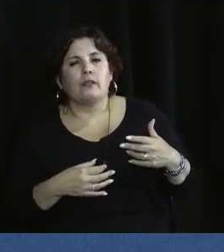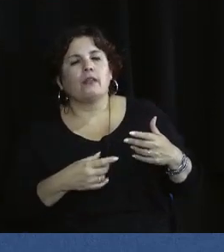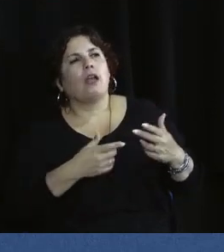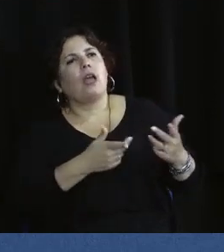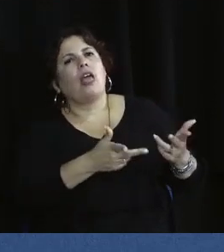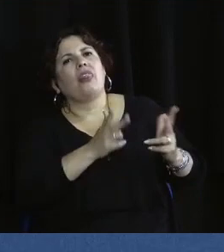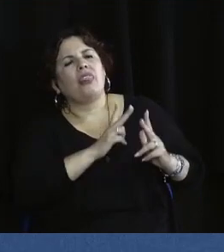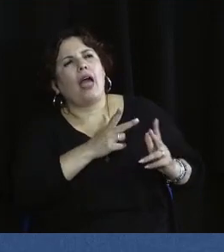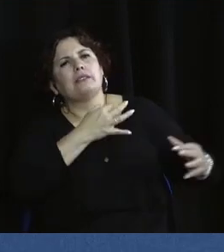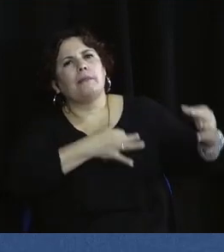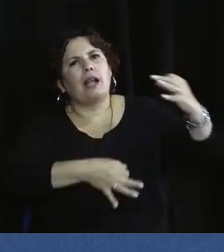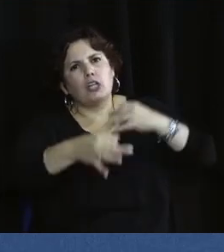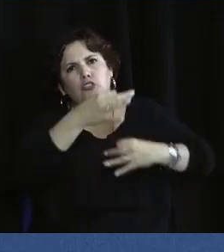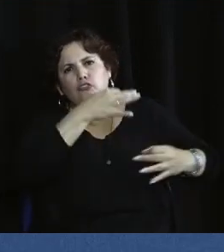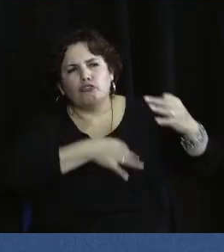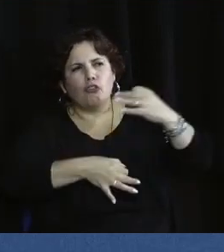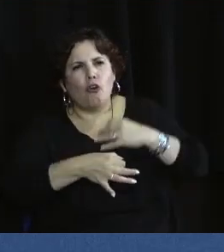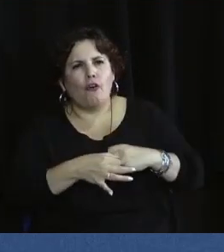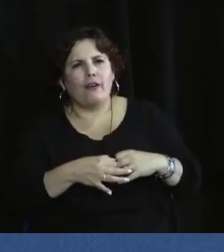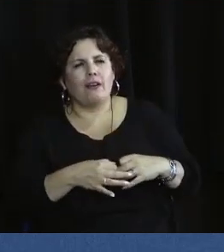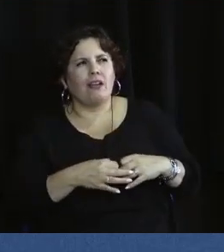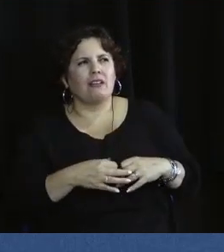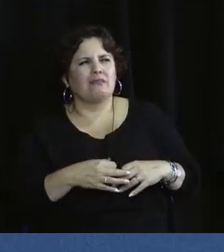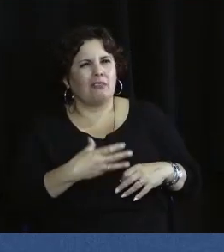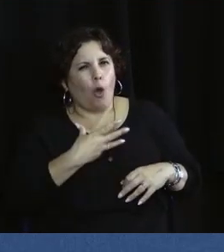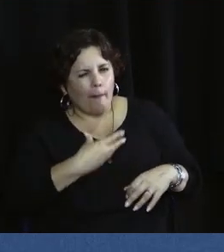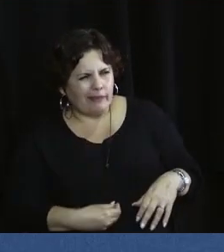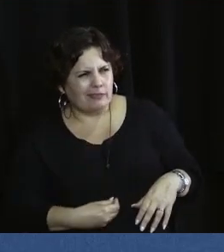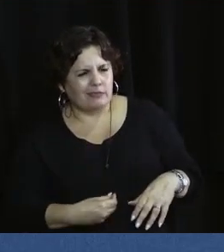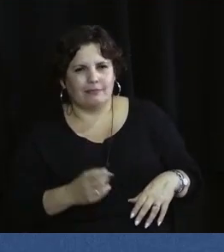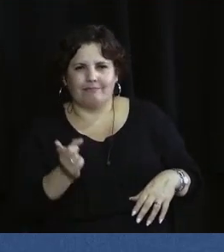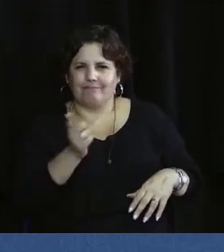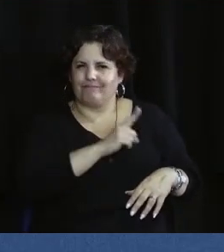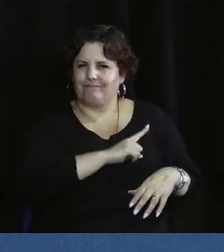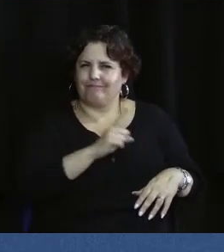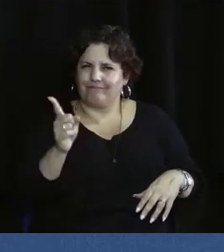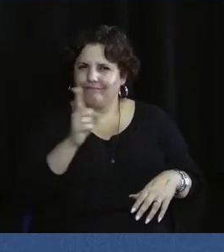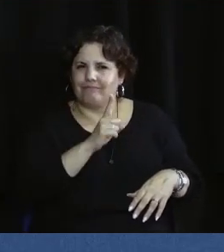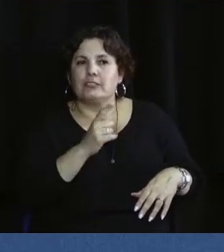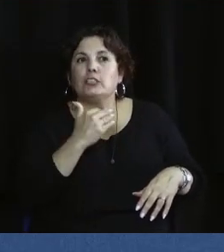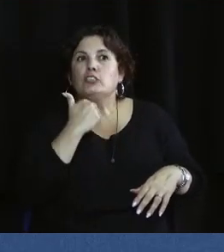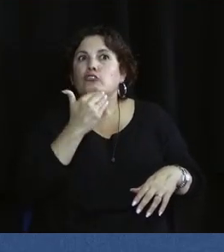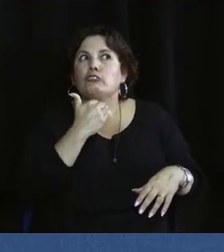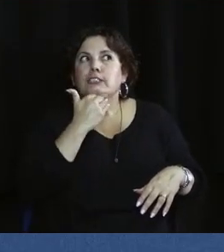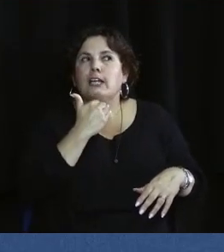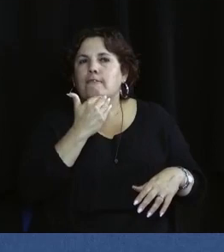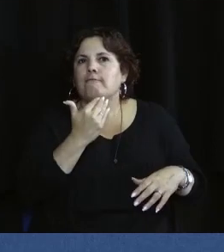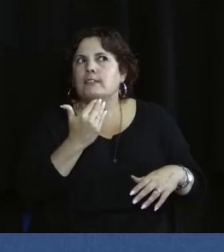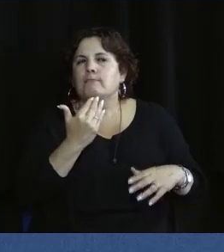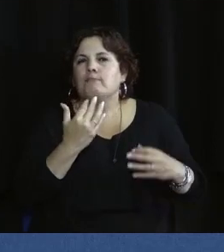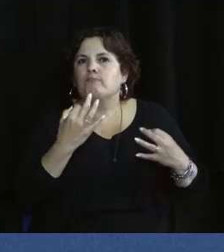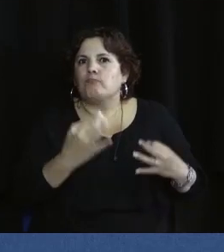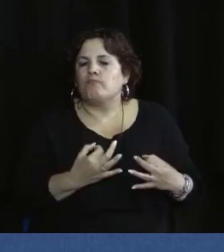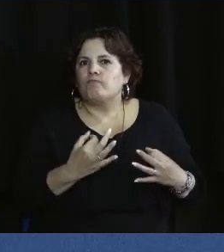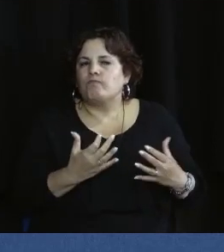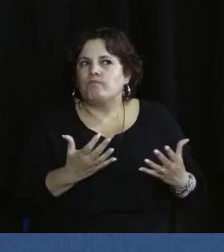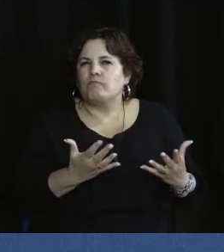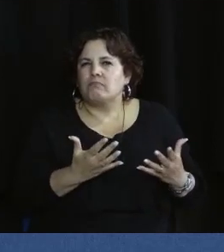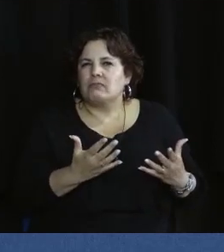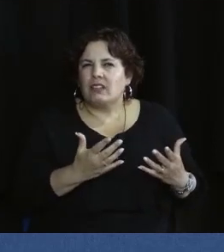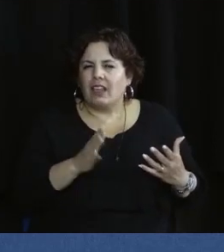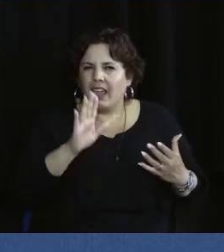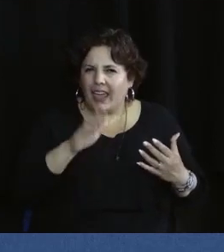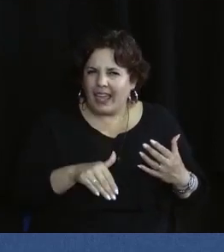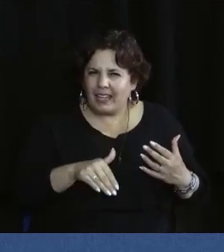nos han dado no nos han convencido, no sabemos muy bien si